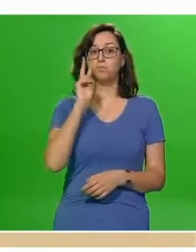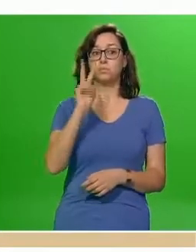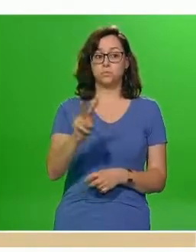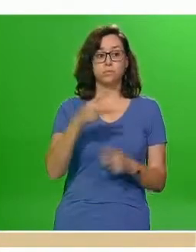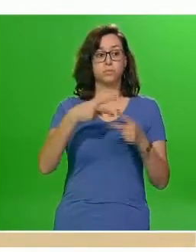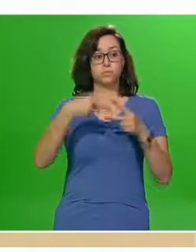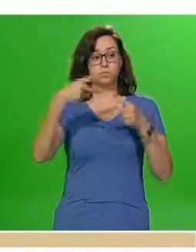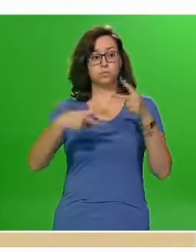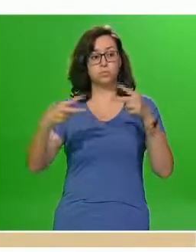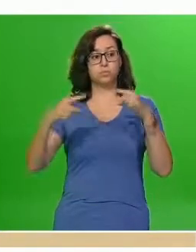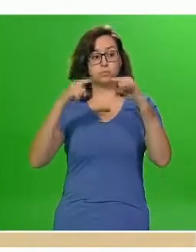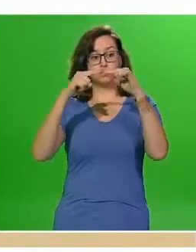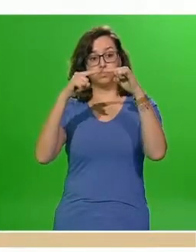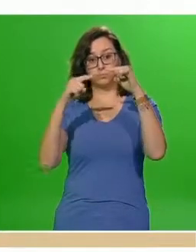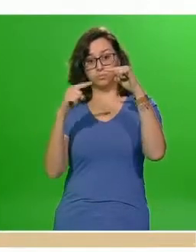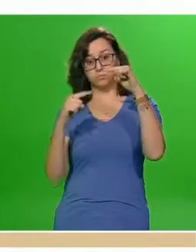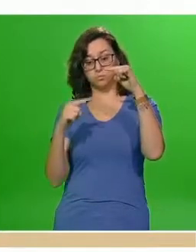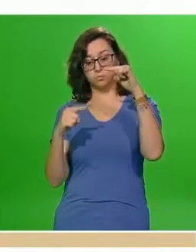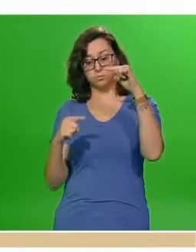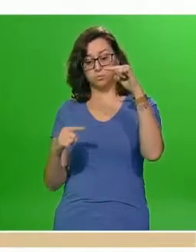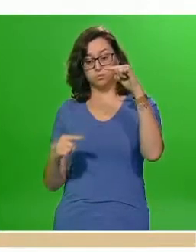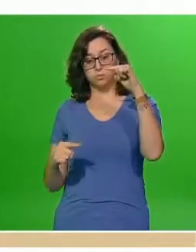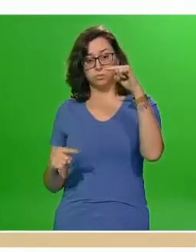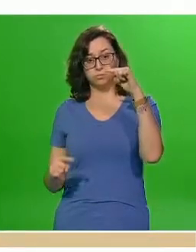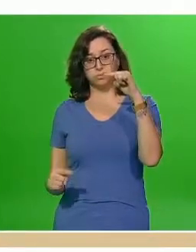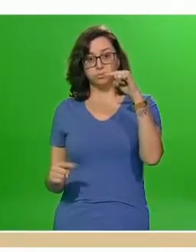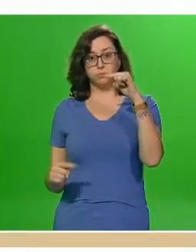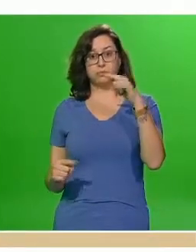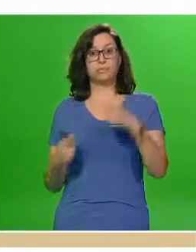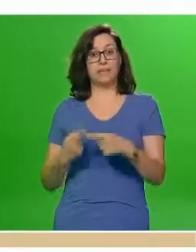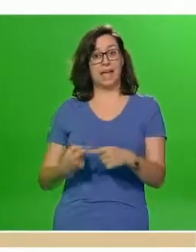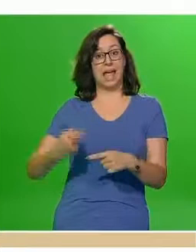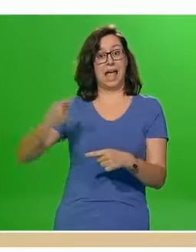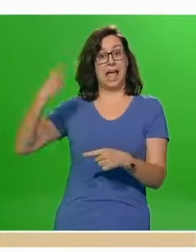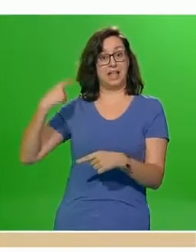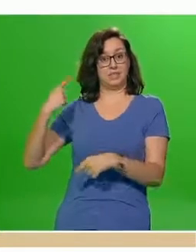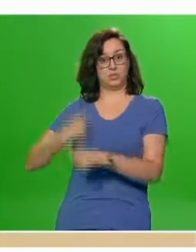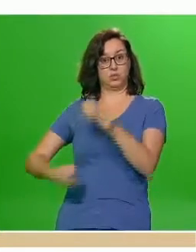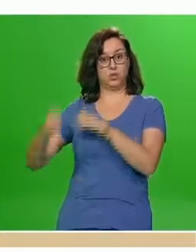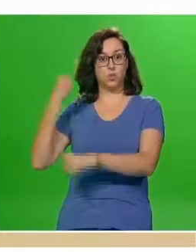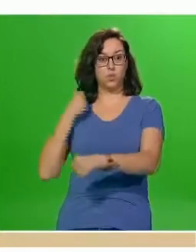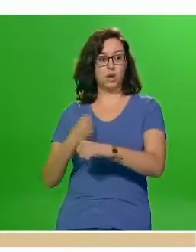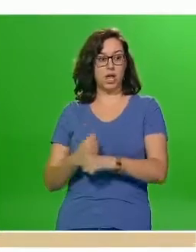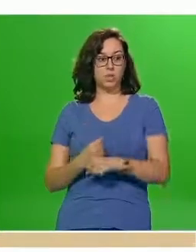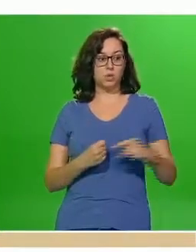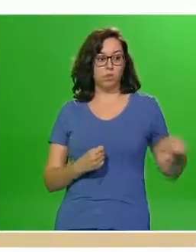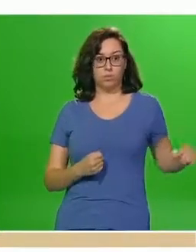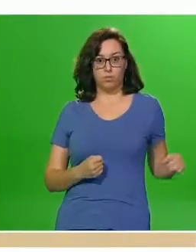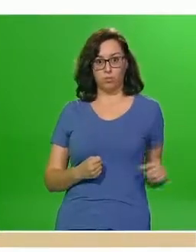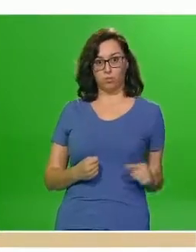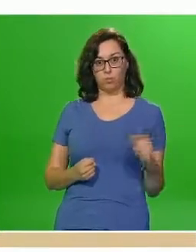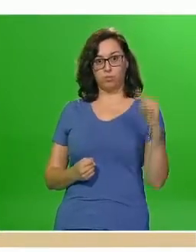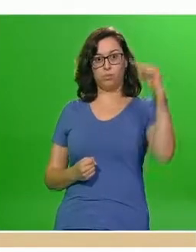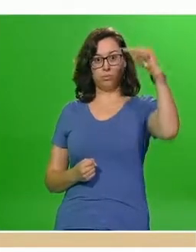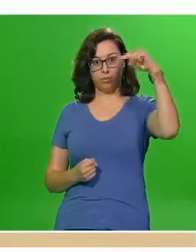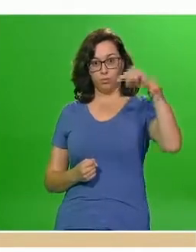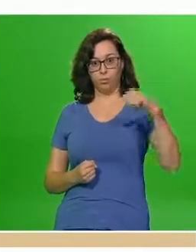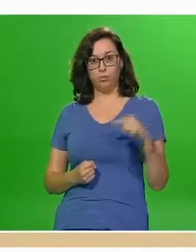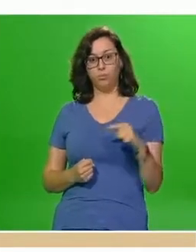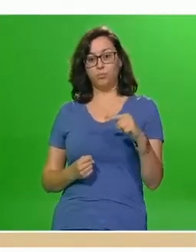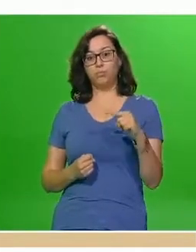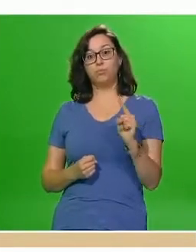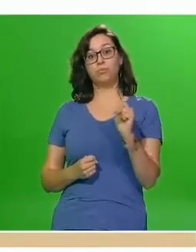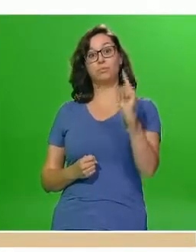están inferiores a lo que fue el punto más bajo después de la primera curva. En este descenso, después